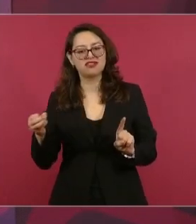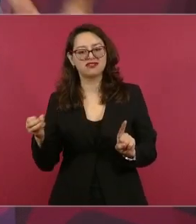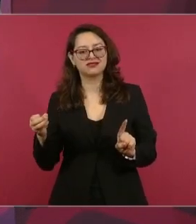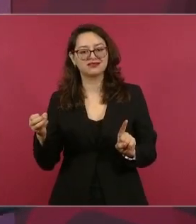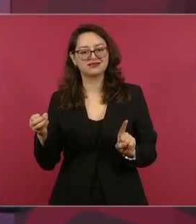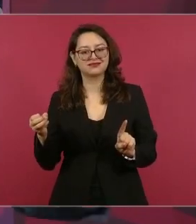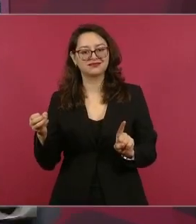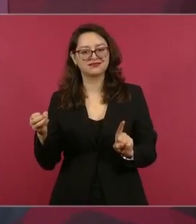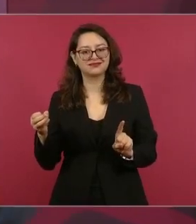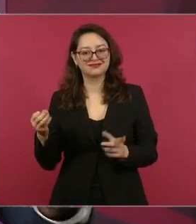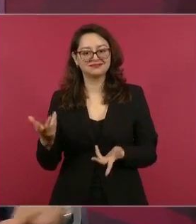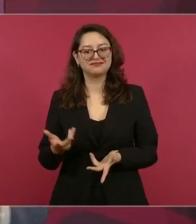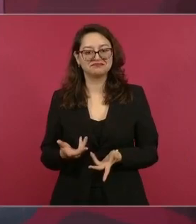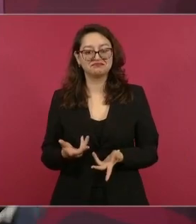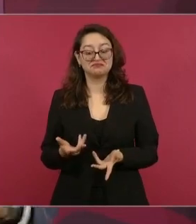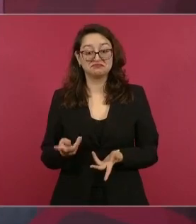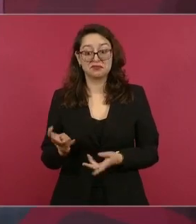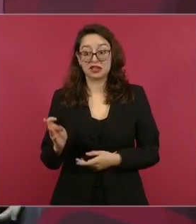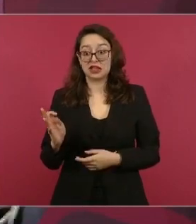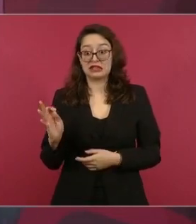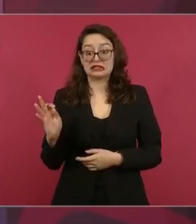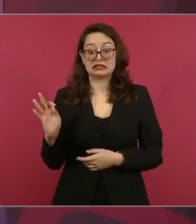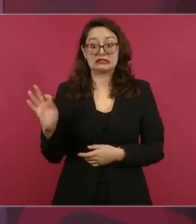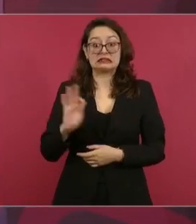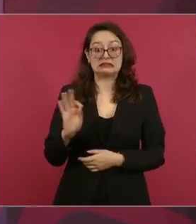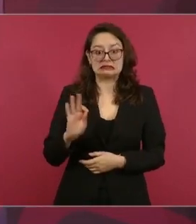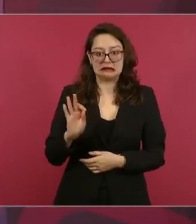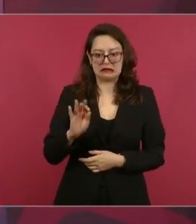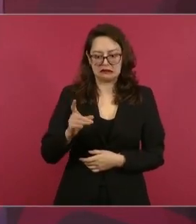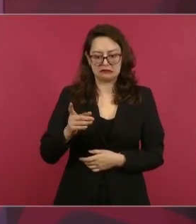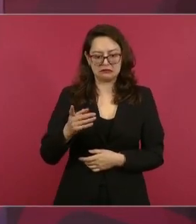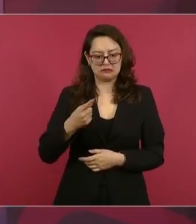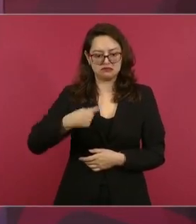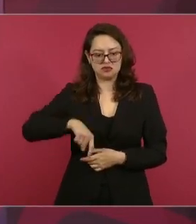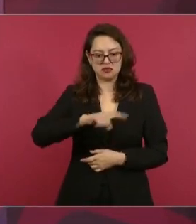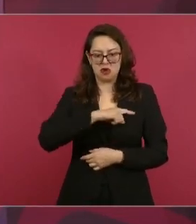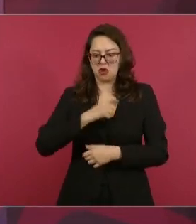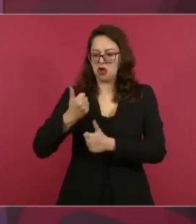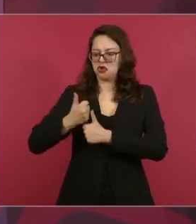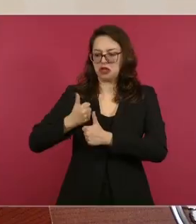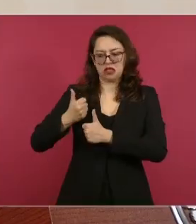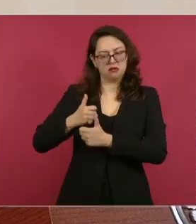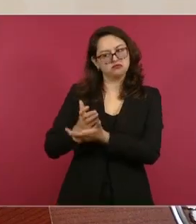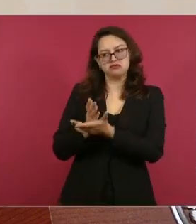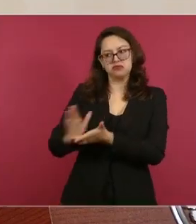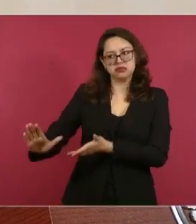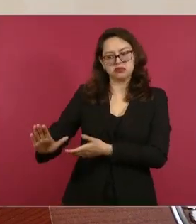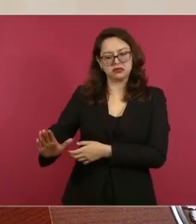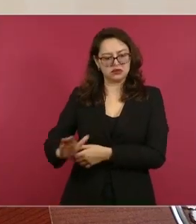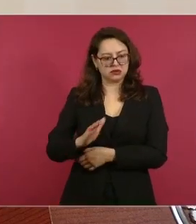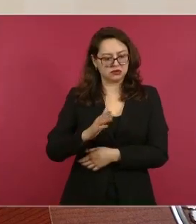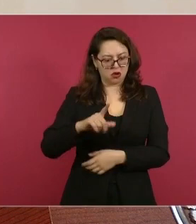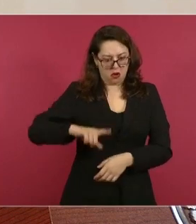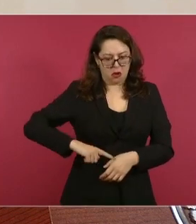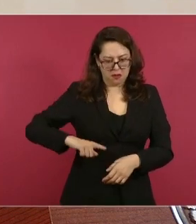Gobernación no tiene la organización que se requiere para estos casos.